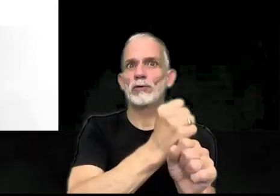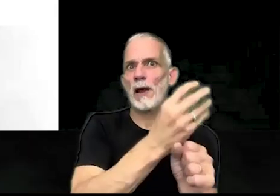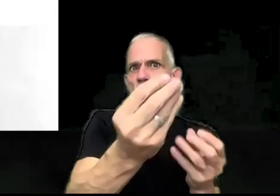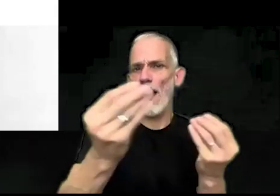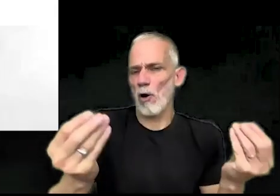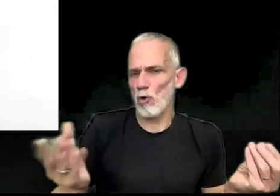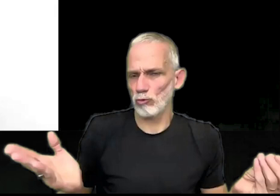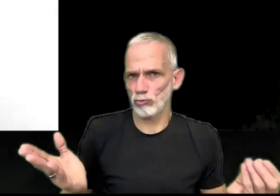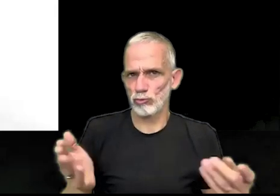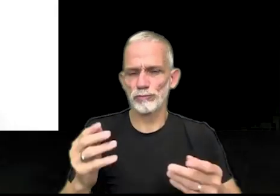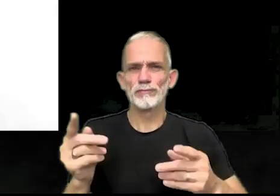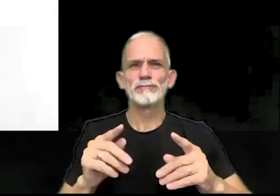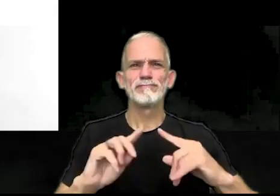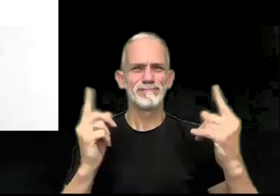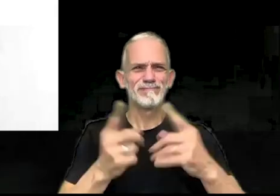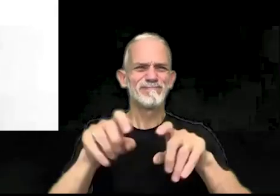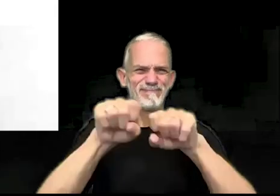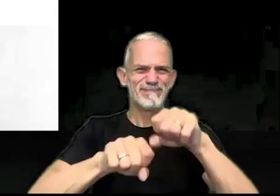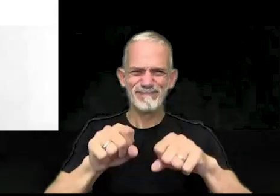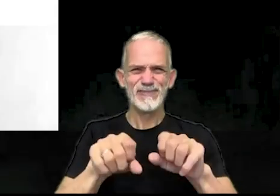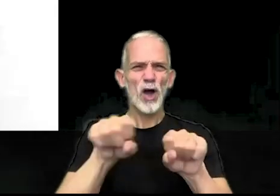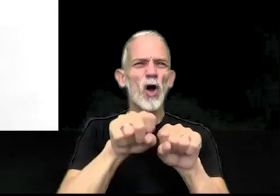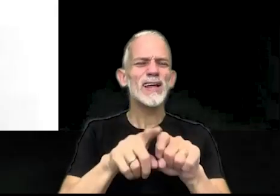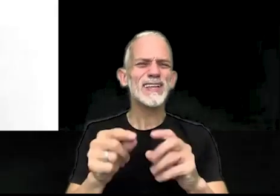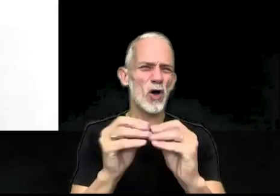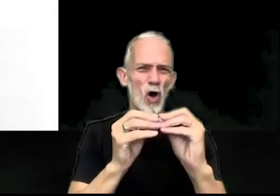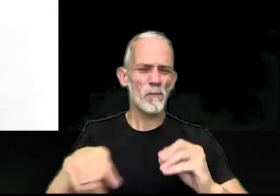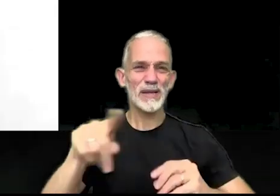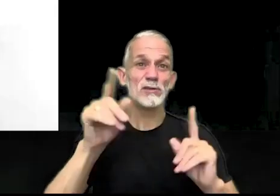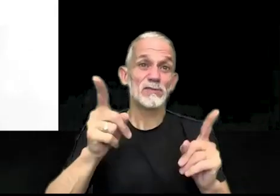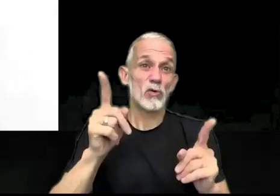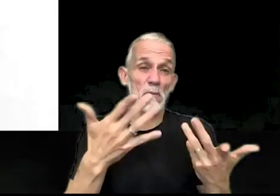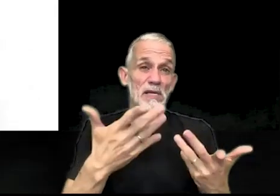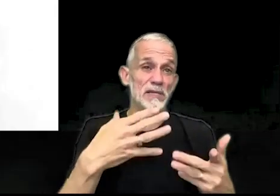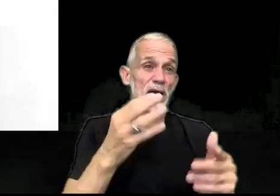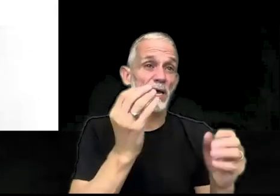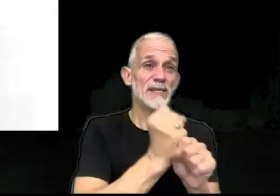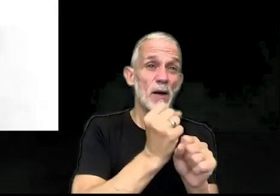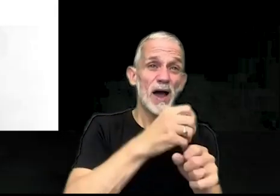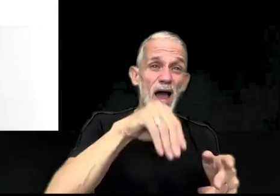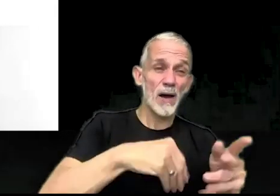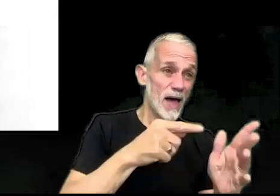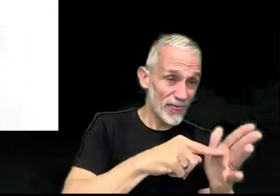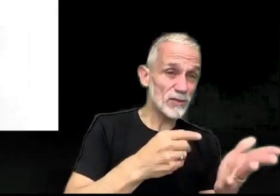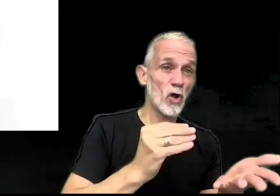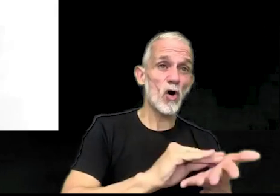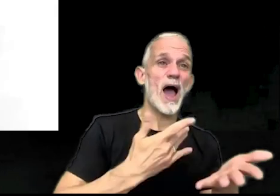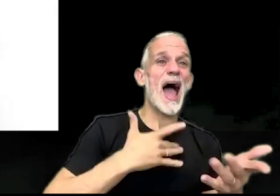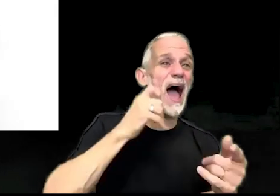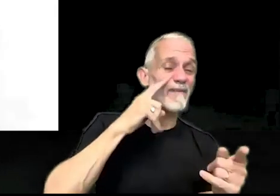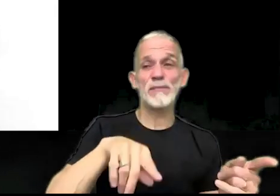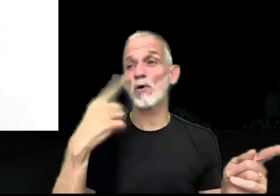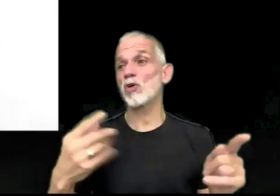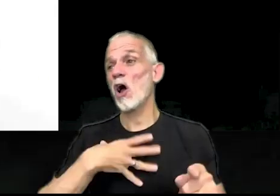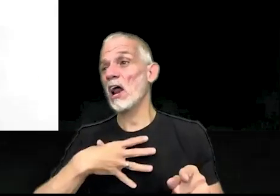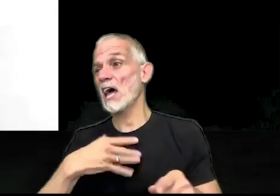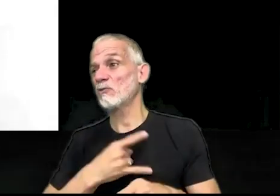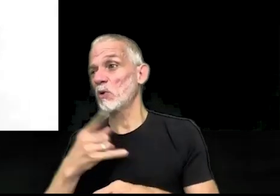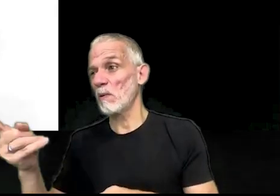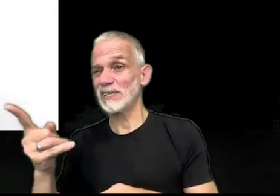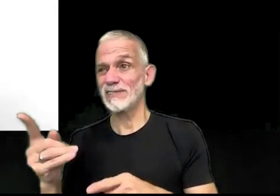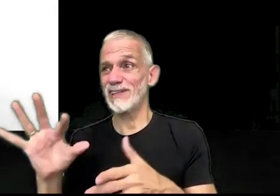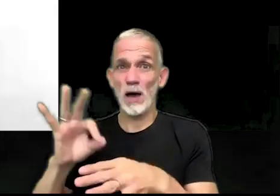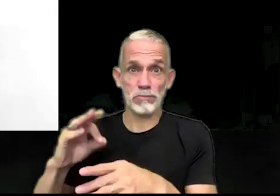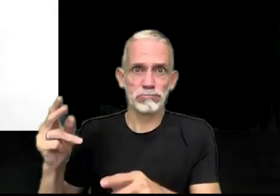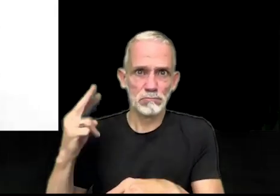trabajos, muchos de los de la sala probablemente trabajen dando clases, ya sea de posgrado, de grado, bajo